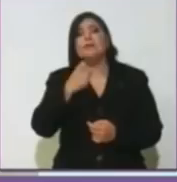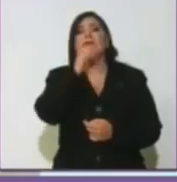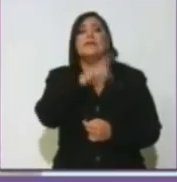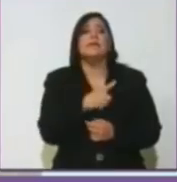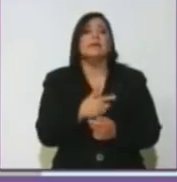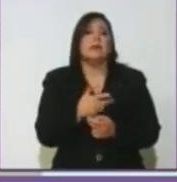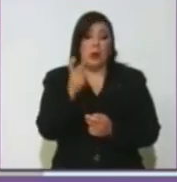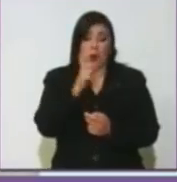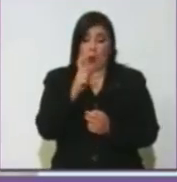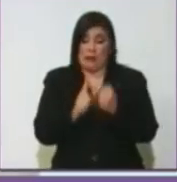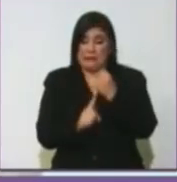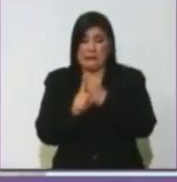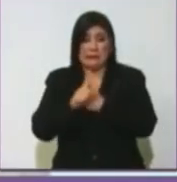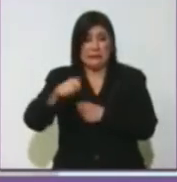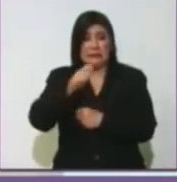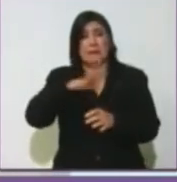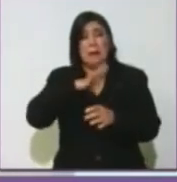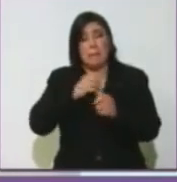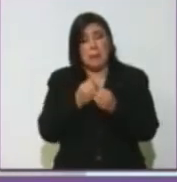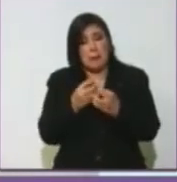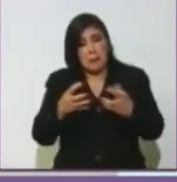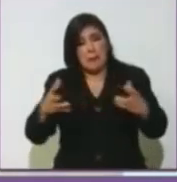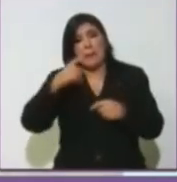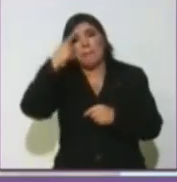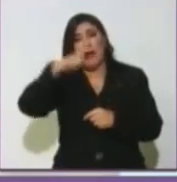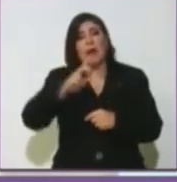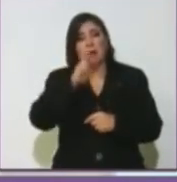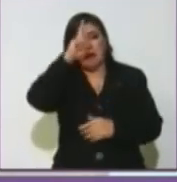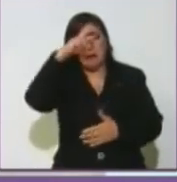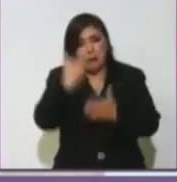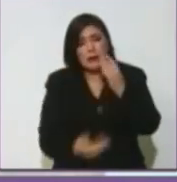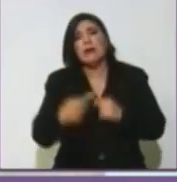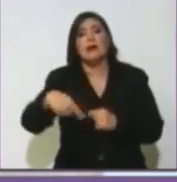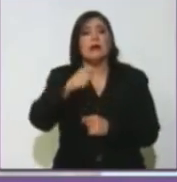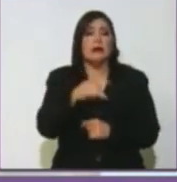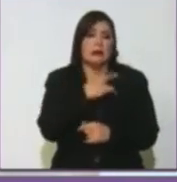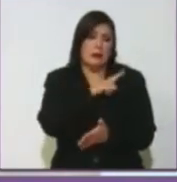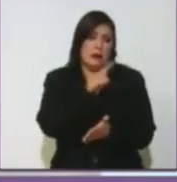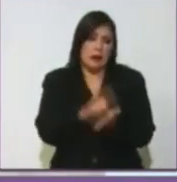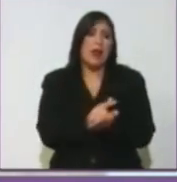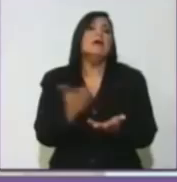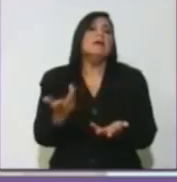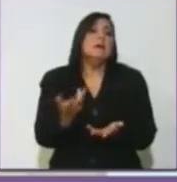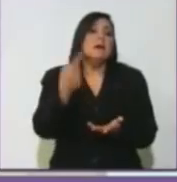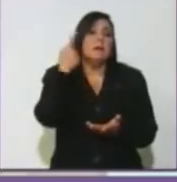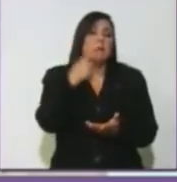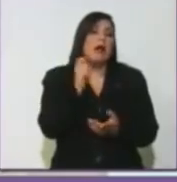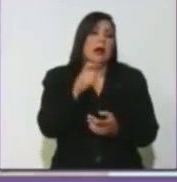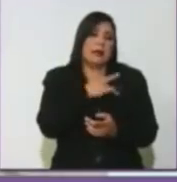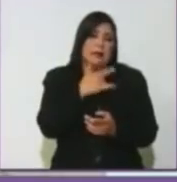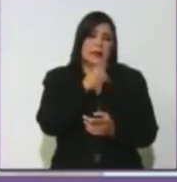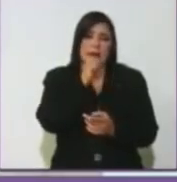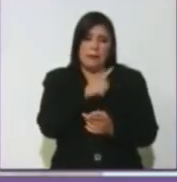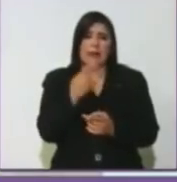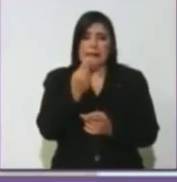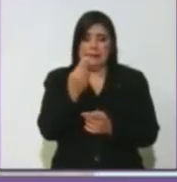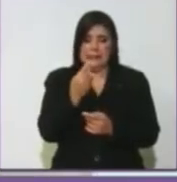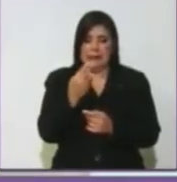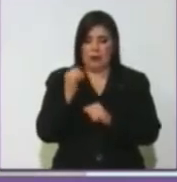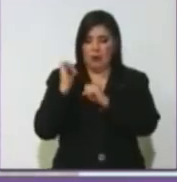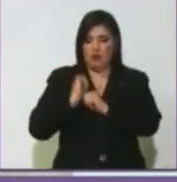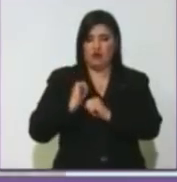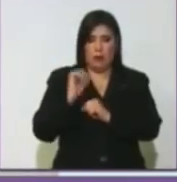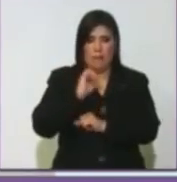de la violencia y la hegemonía del crimen para reclutar y violentar además de la autoridad moral se requiere